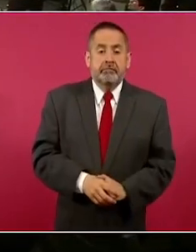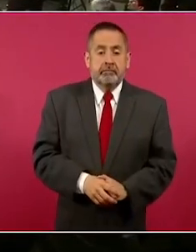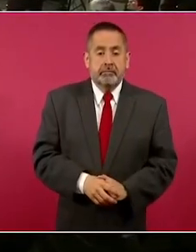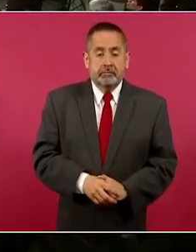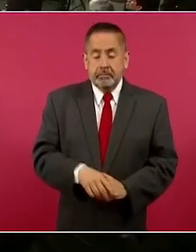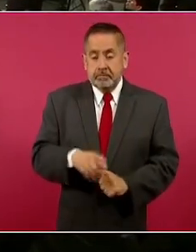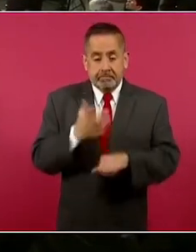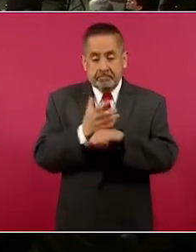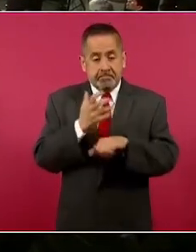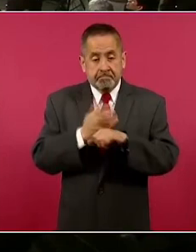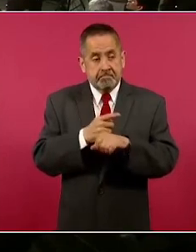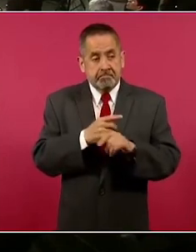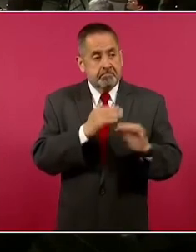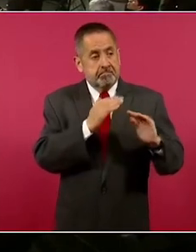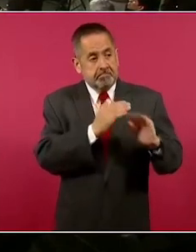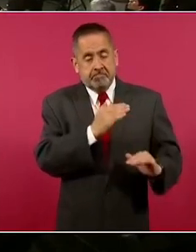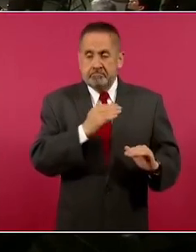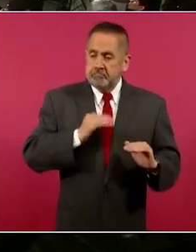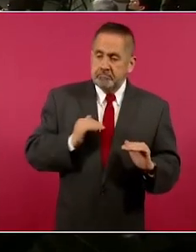incluso de Estados Unidos.